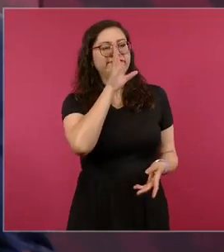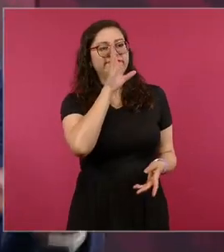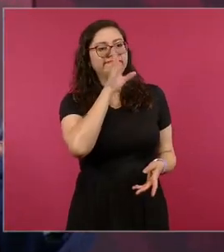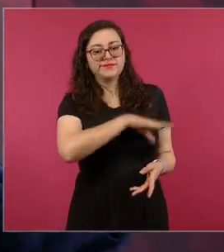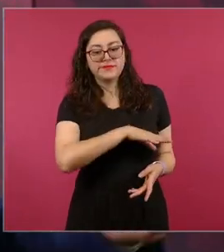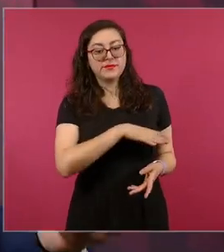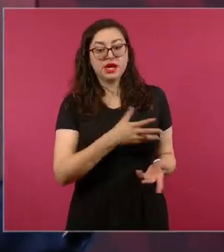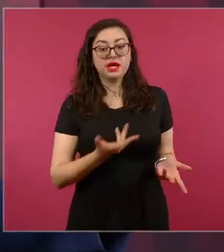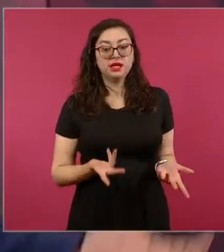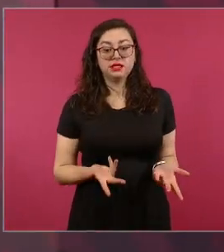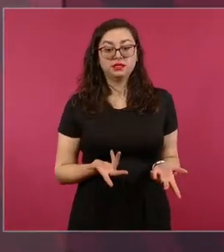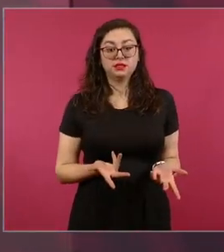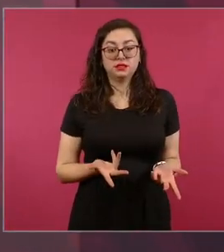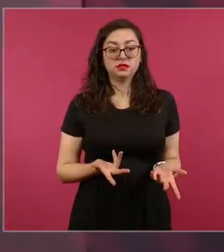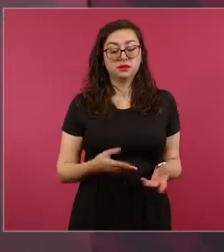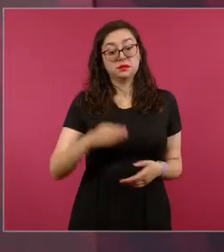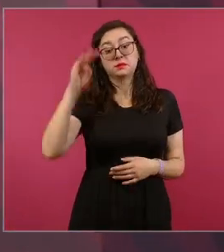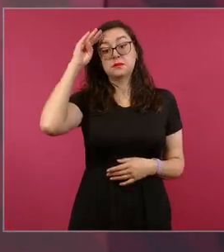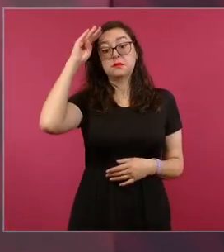están anquilosados